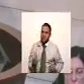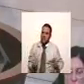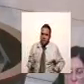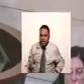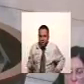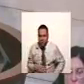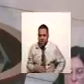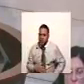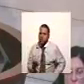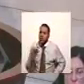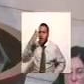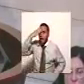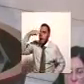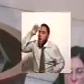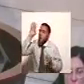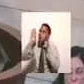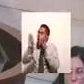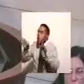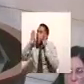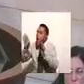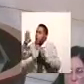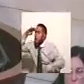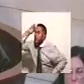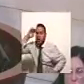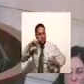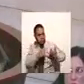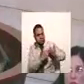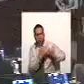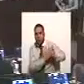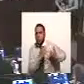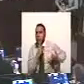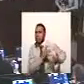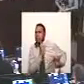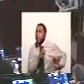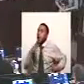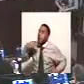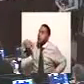ocurre en La Habana que de lo que ocurre en la geografía nacional. Muchas gracias, presidente. Gracias, señor.